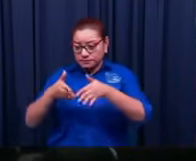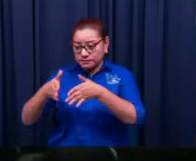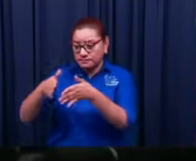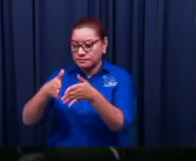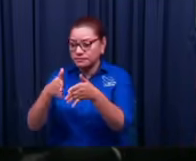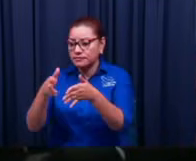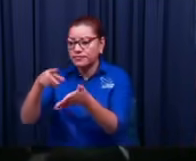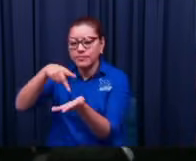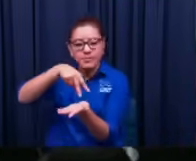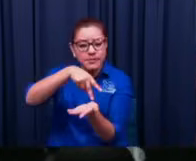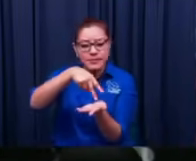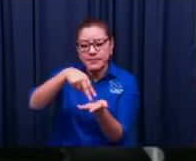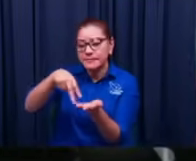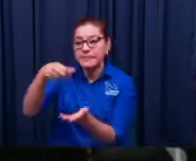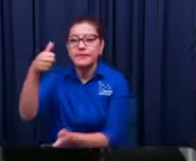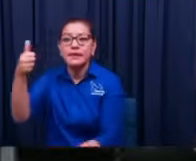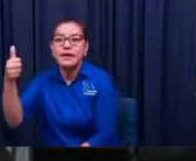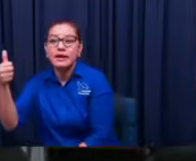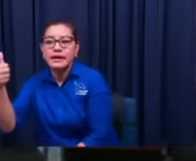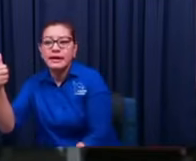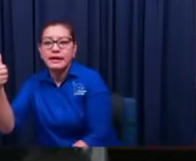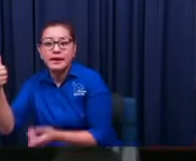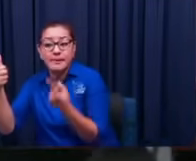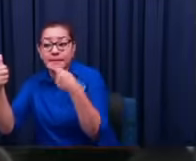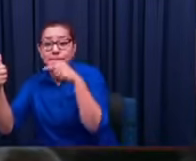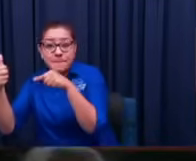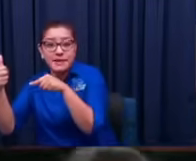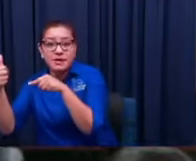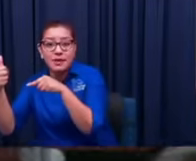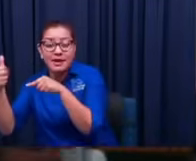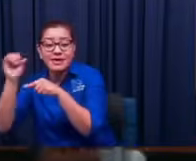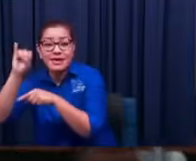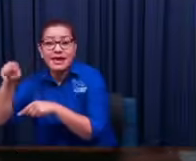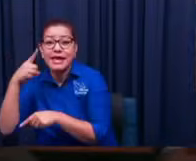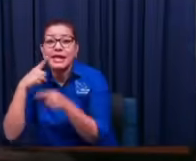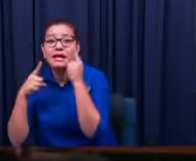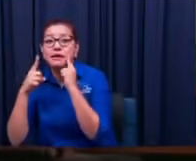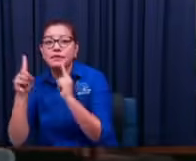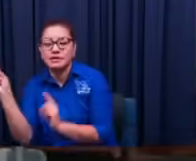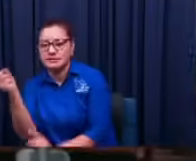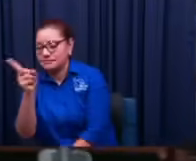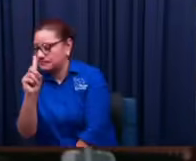él. Pero dijeron, dice ahí en Jeremías, no